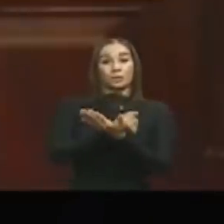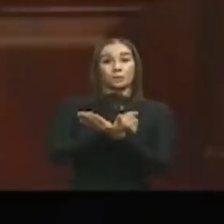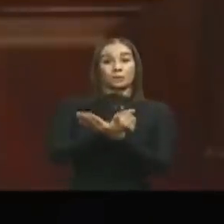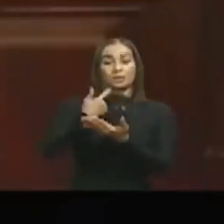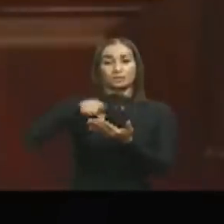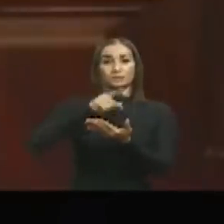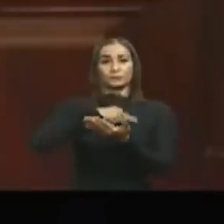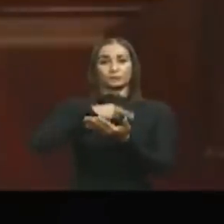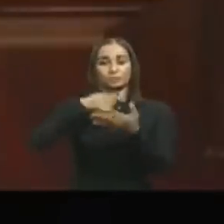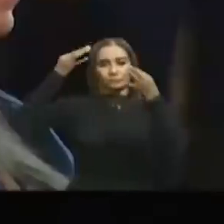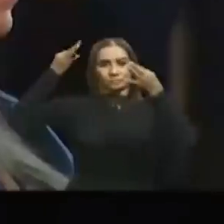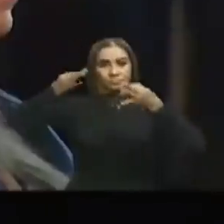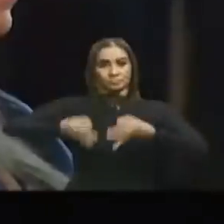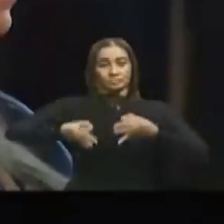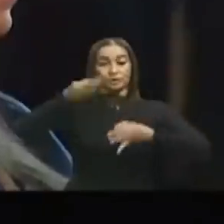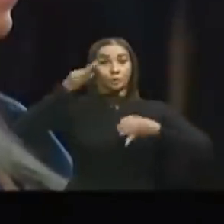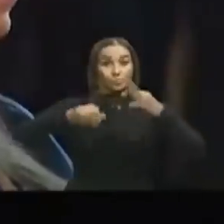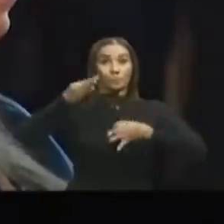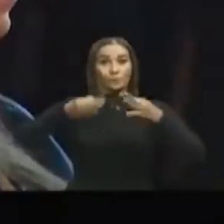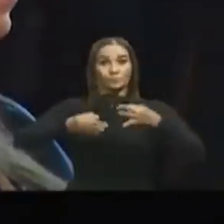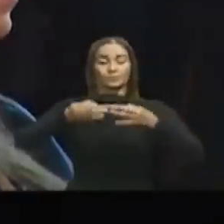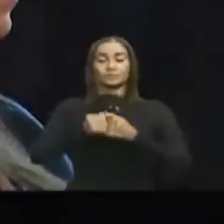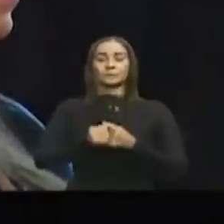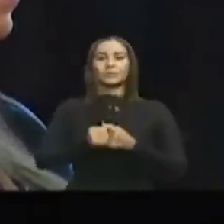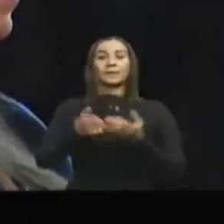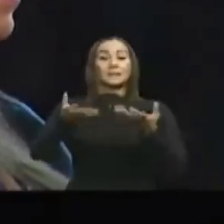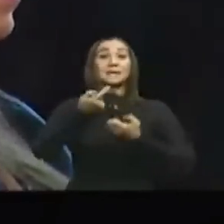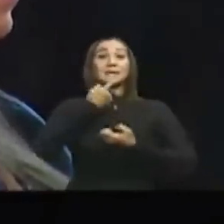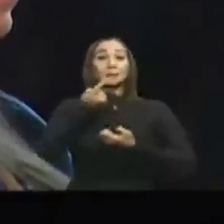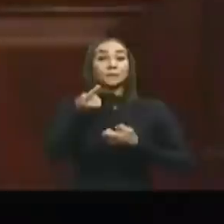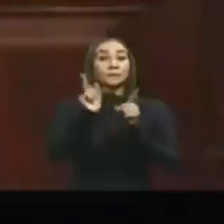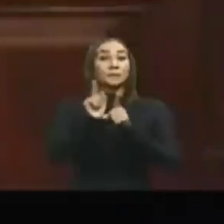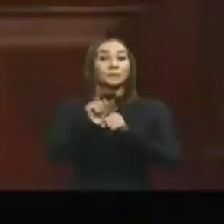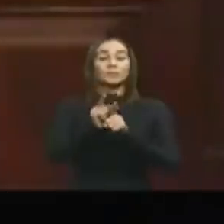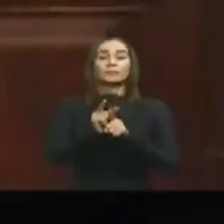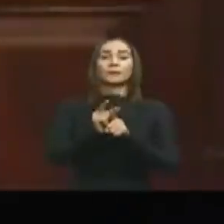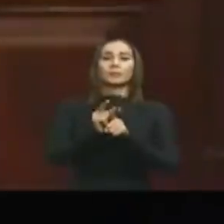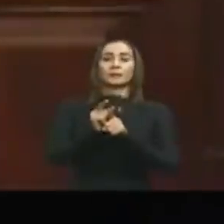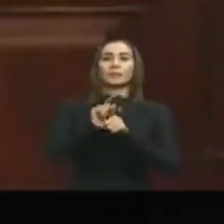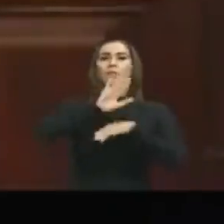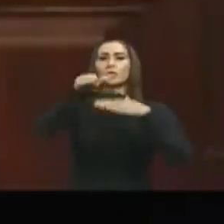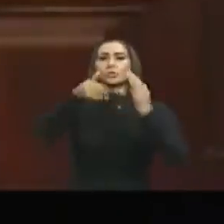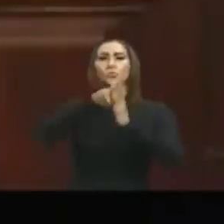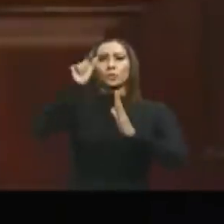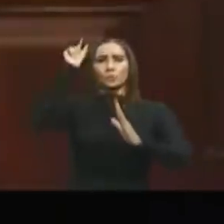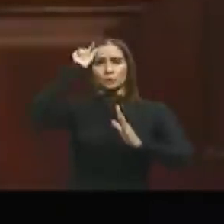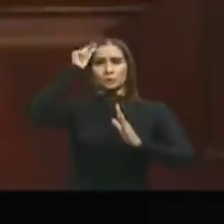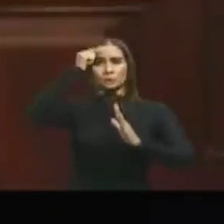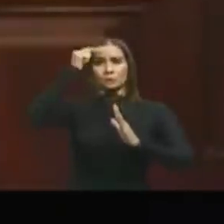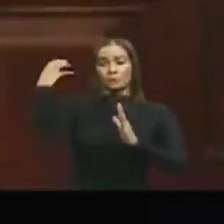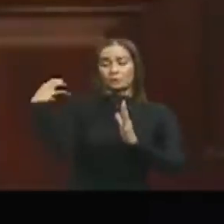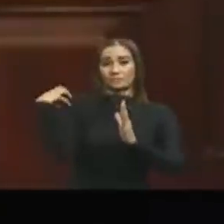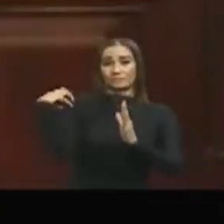con determinación y con justicia. Quiero advertir además que los funcionarios y servidores